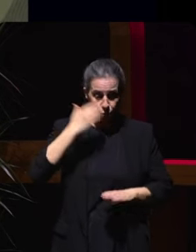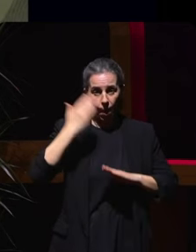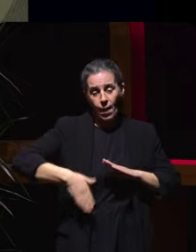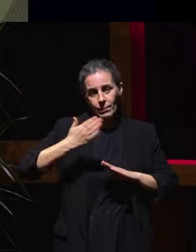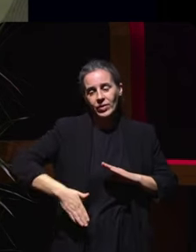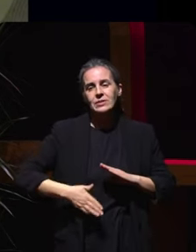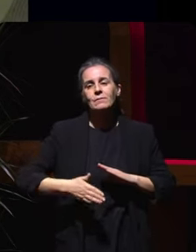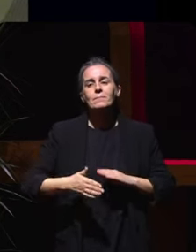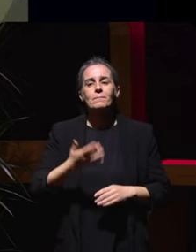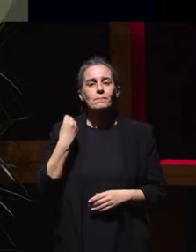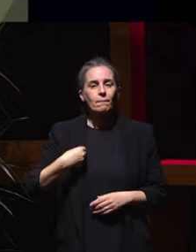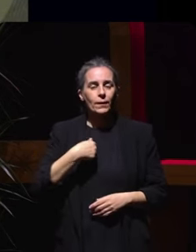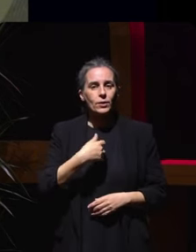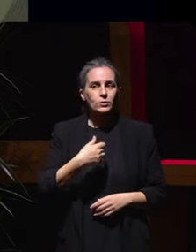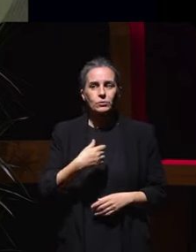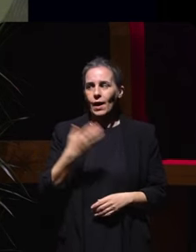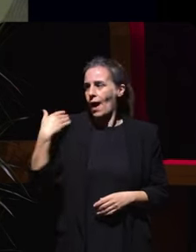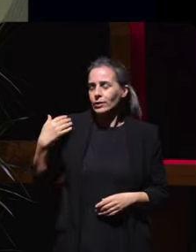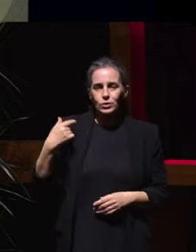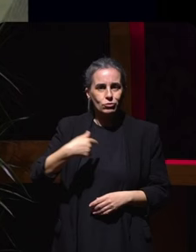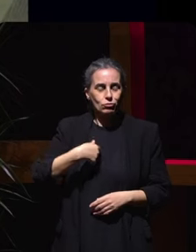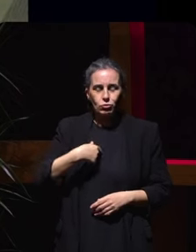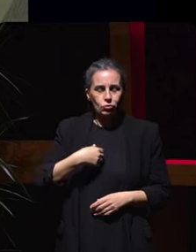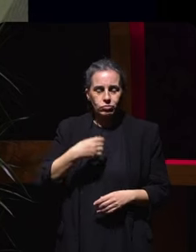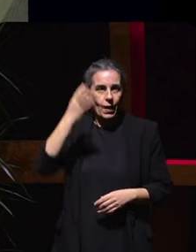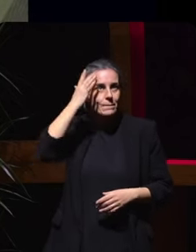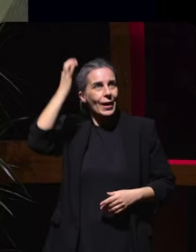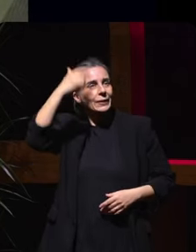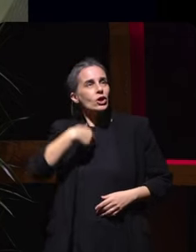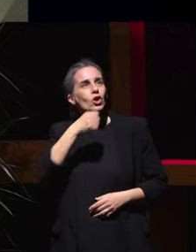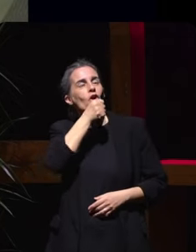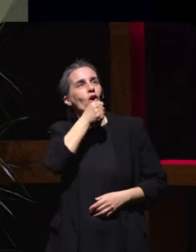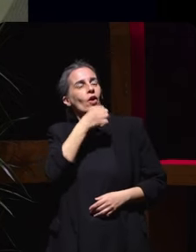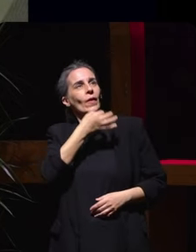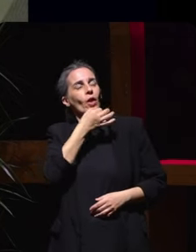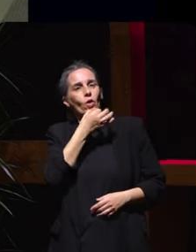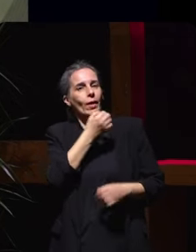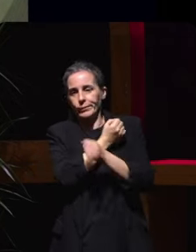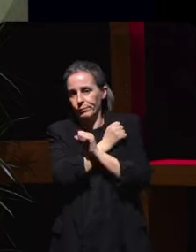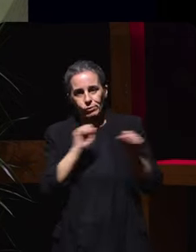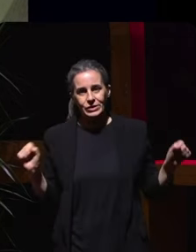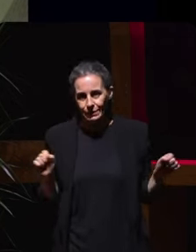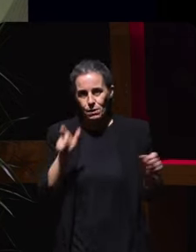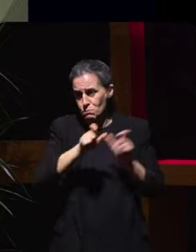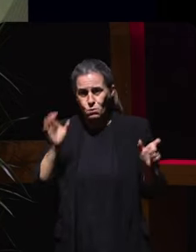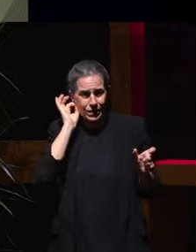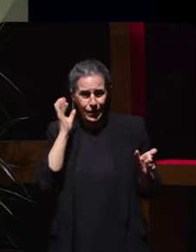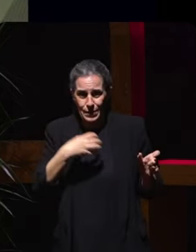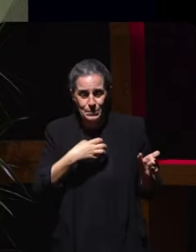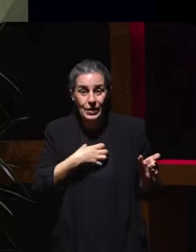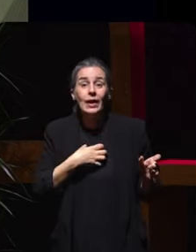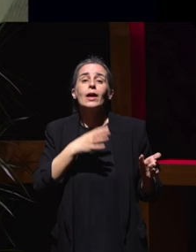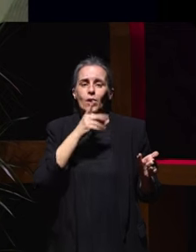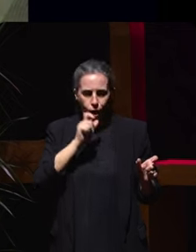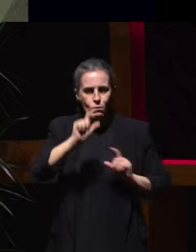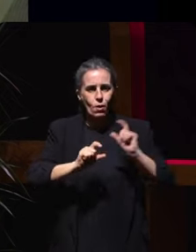ejemplo, jamás hubiera pensado que podría ser narradora. Pensaba que eso simplemente las mujeres no lo podíamos hacer, y cada vez hay más y